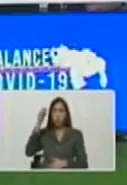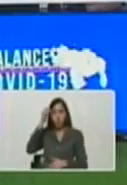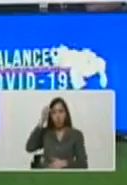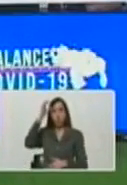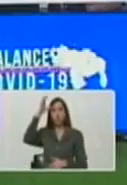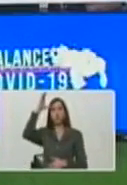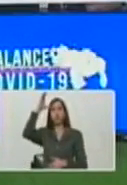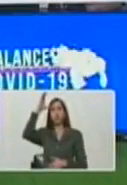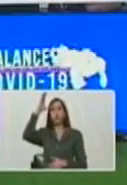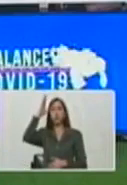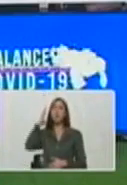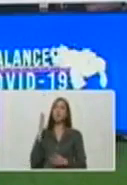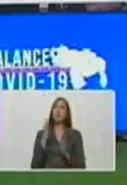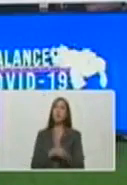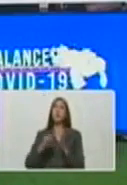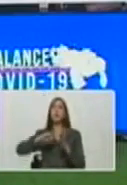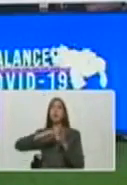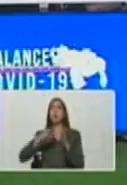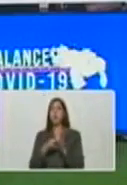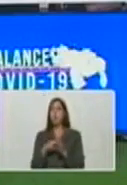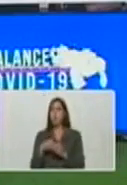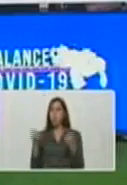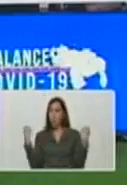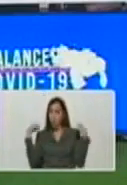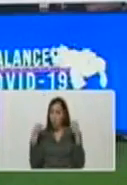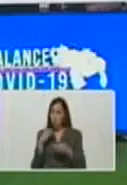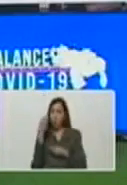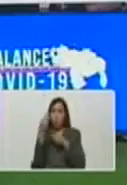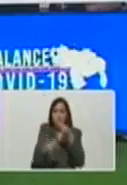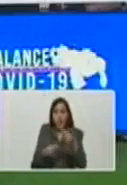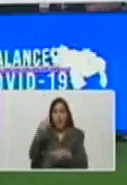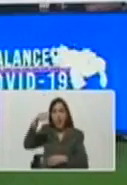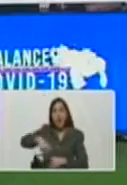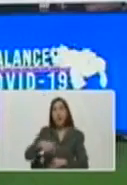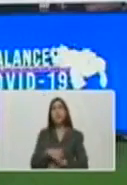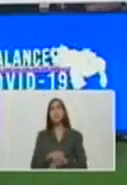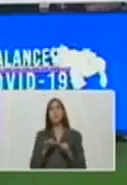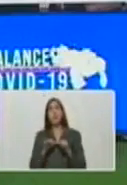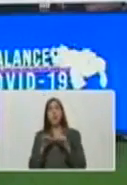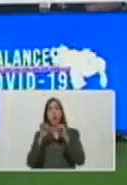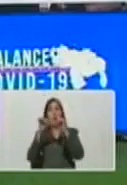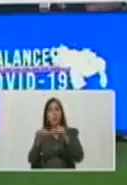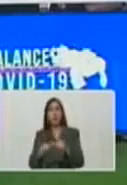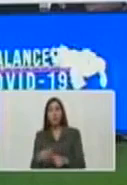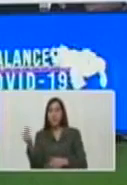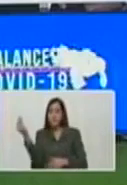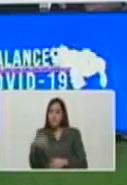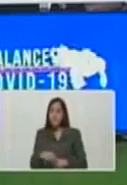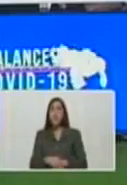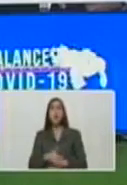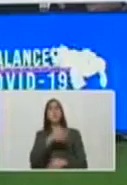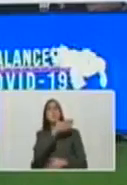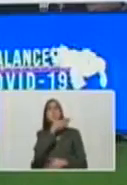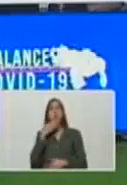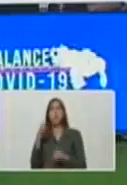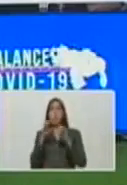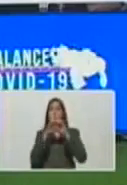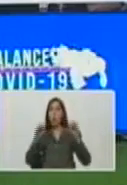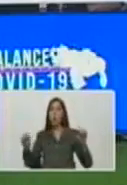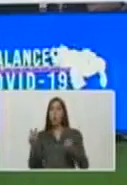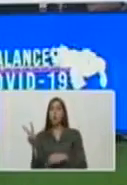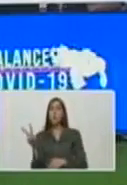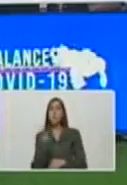el concepto a la práctica, a la realidad, para que avancemos mucho más en mejorar la educación